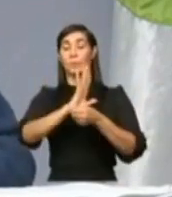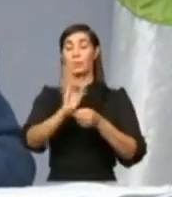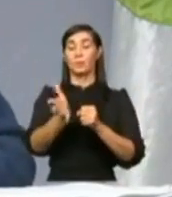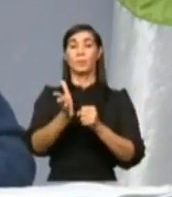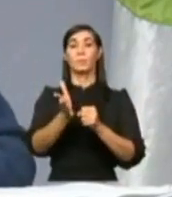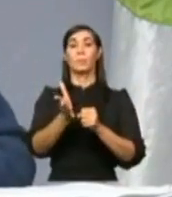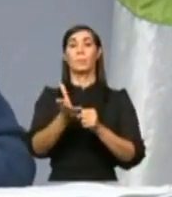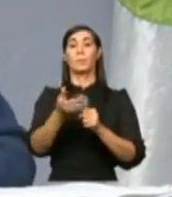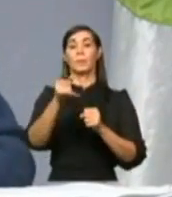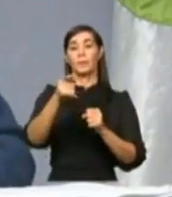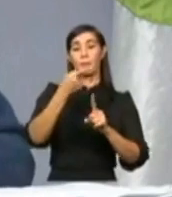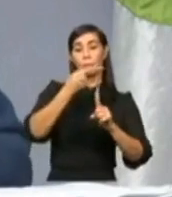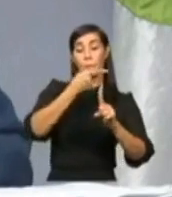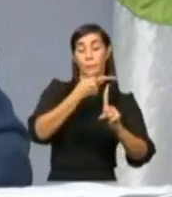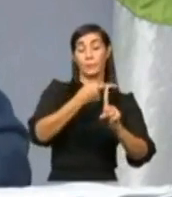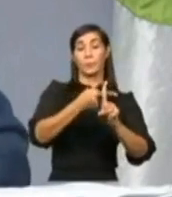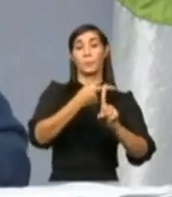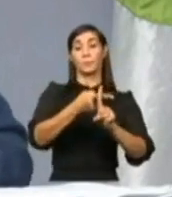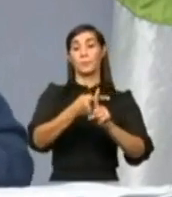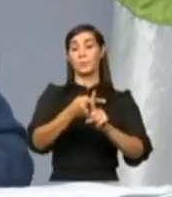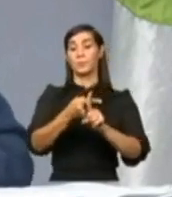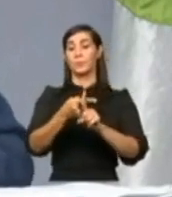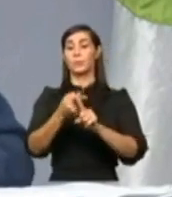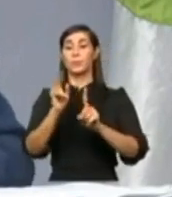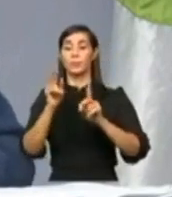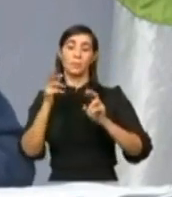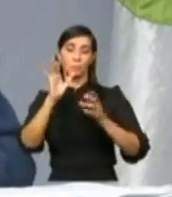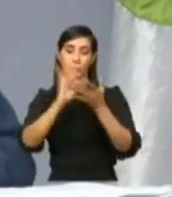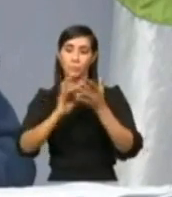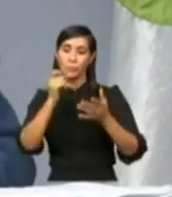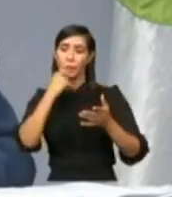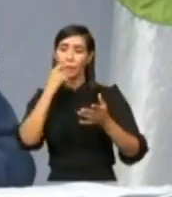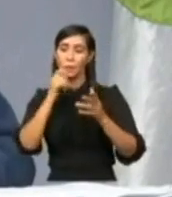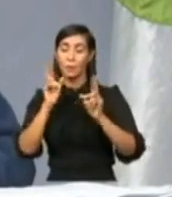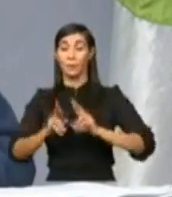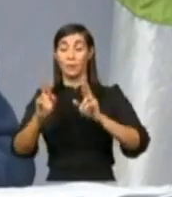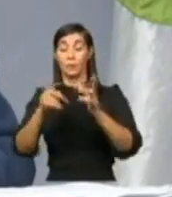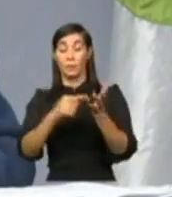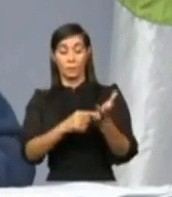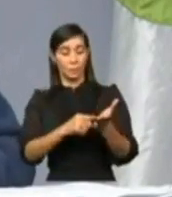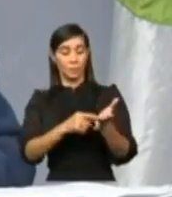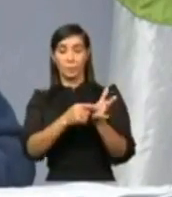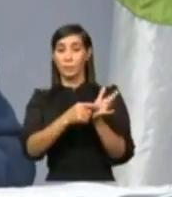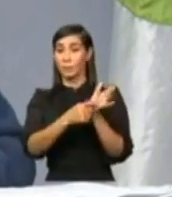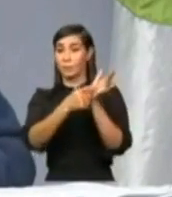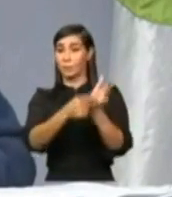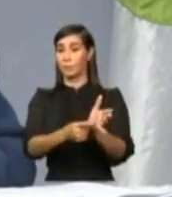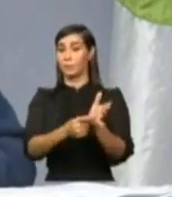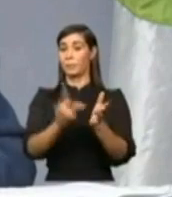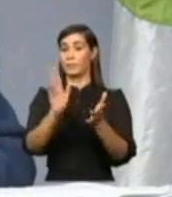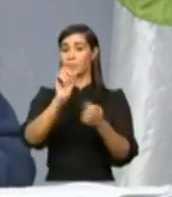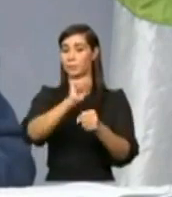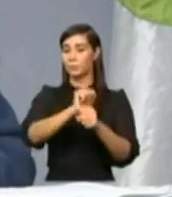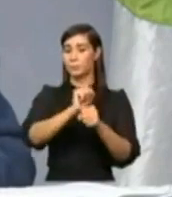la clasificación y las pruebas rápidas que se han ya llevado a cabo en